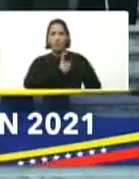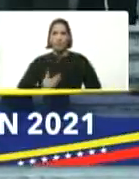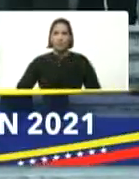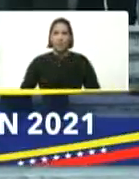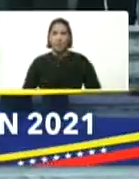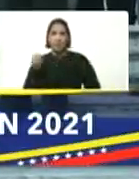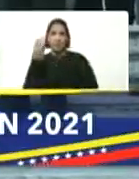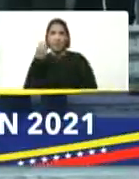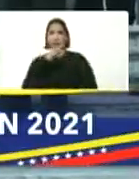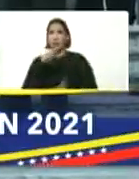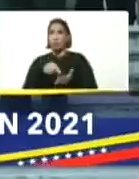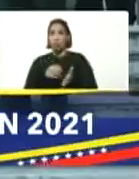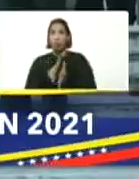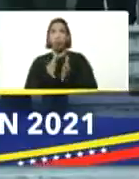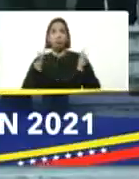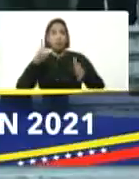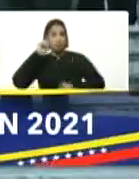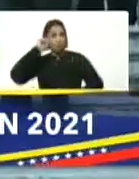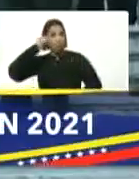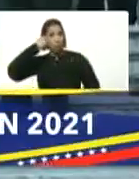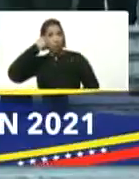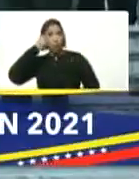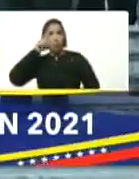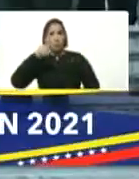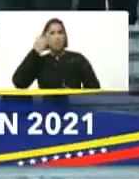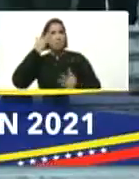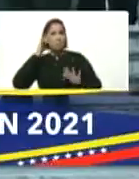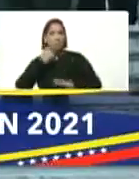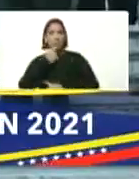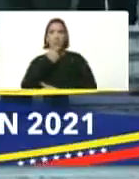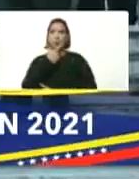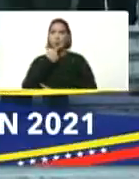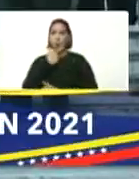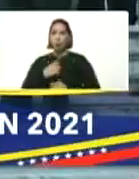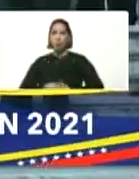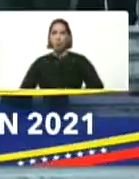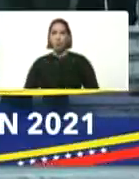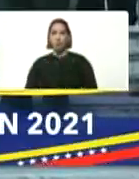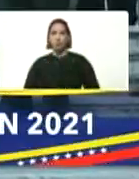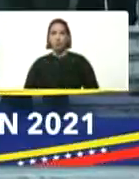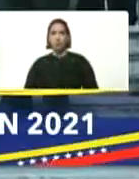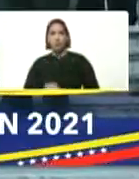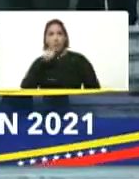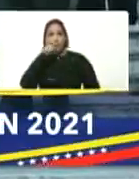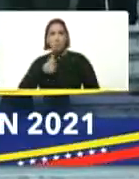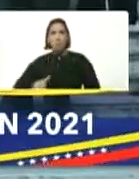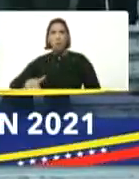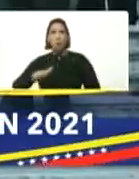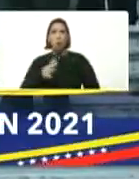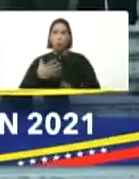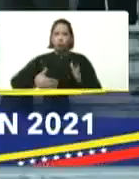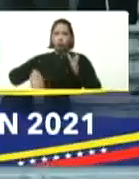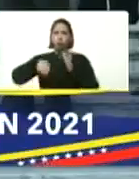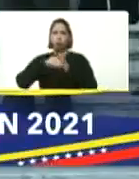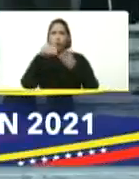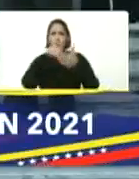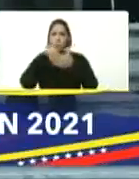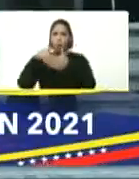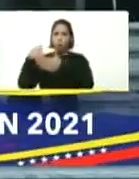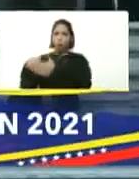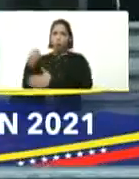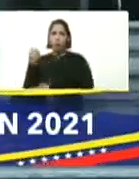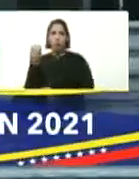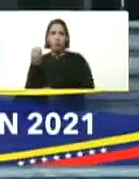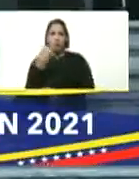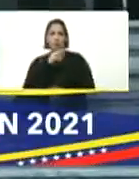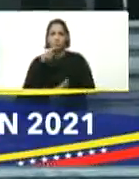así que nos trae grandes recuerdos. Y me parece una hermosura que el pueblo haya rescatado con sus votos esta Asamblea